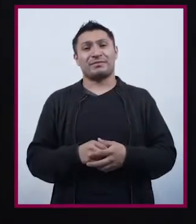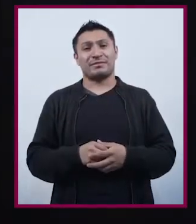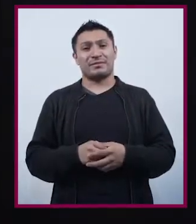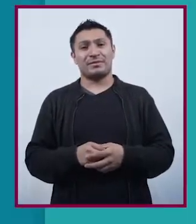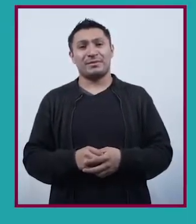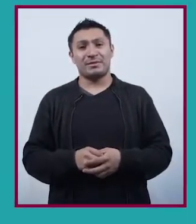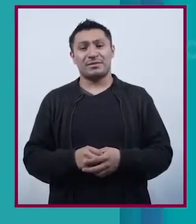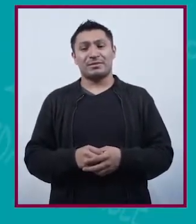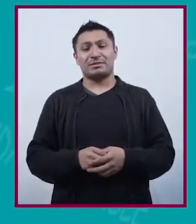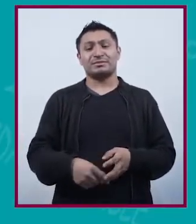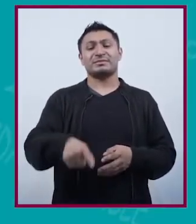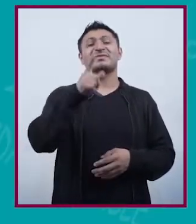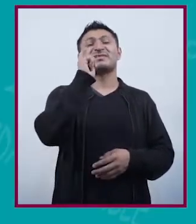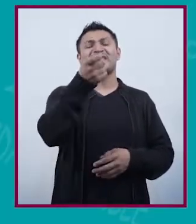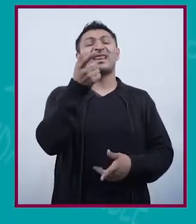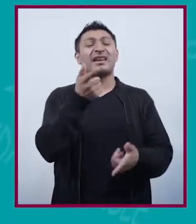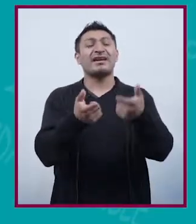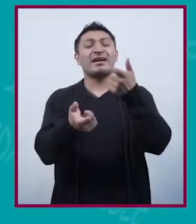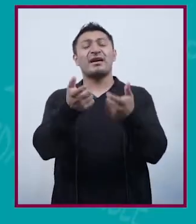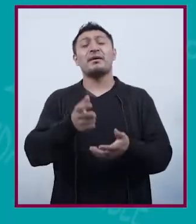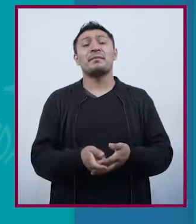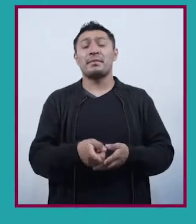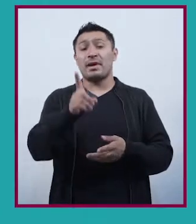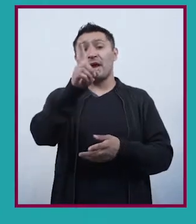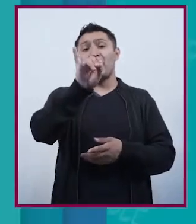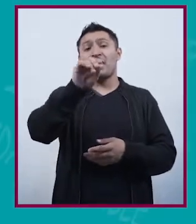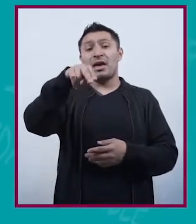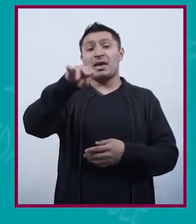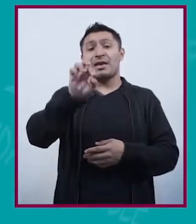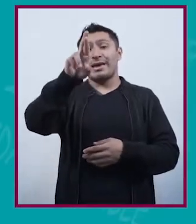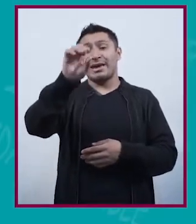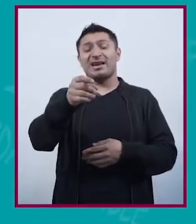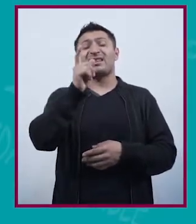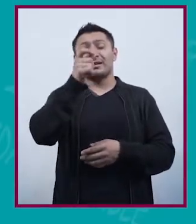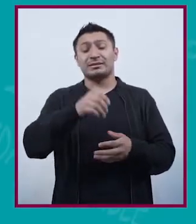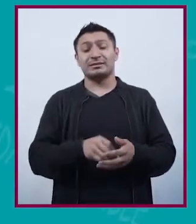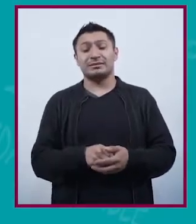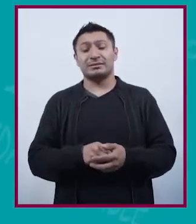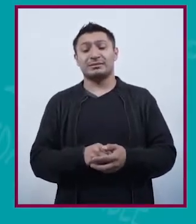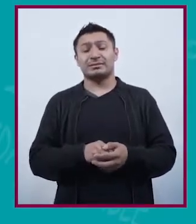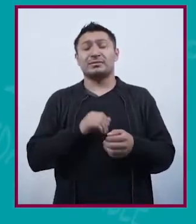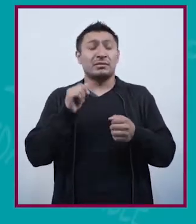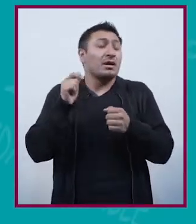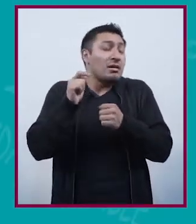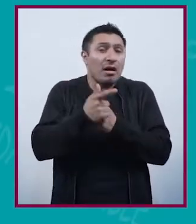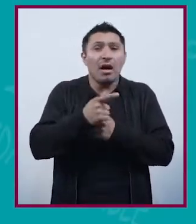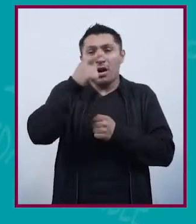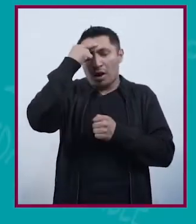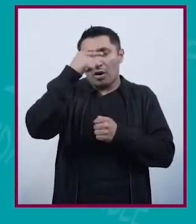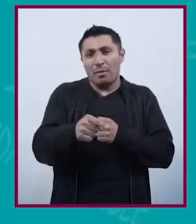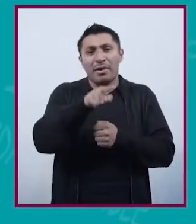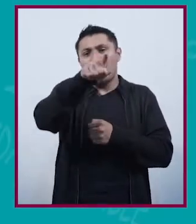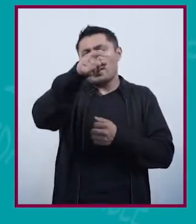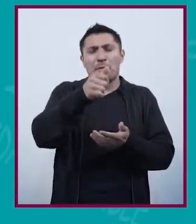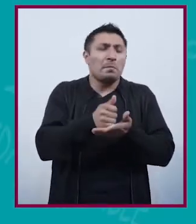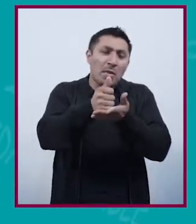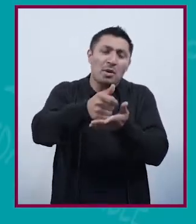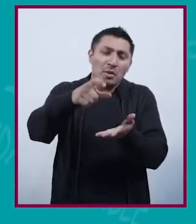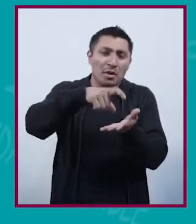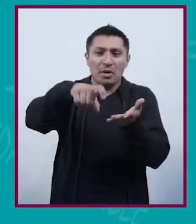¡Arrancamos! ¿Qué es el dinero? Pues es el medio que te puede ayudar para que puedas adquirir